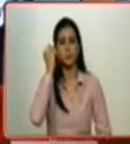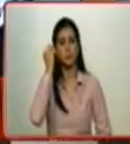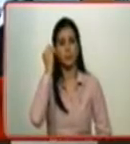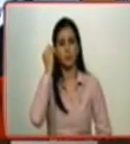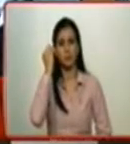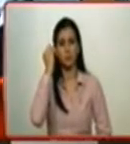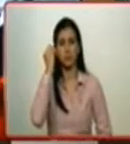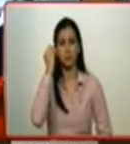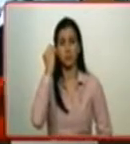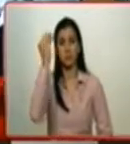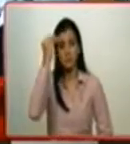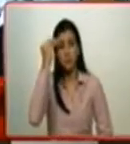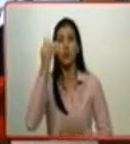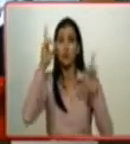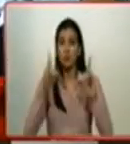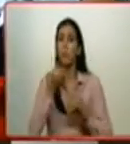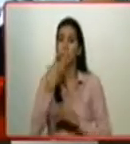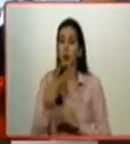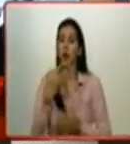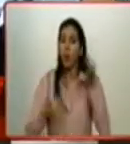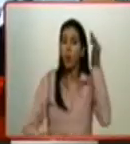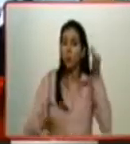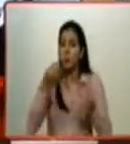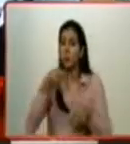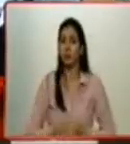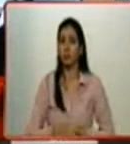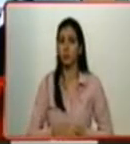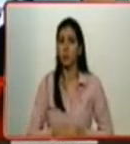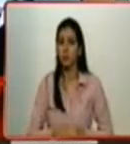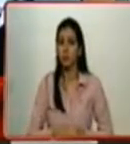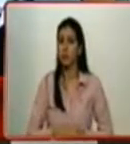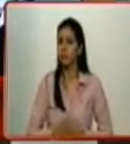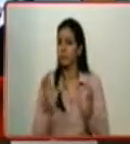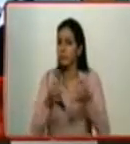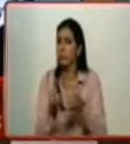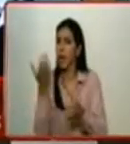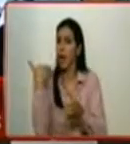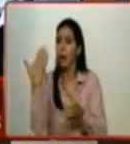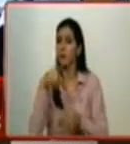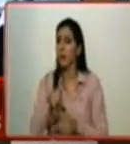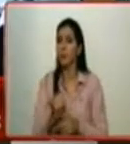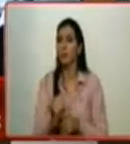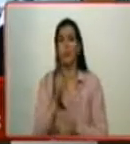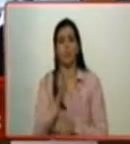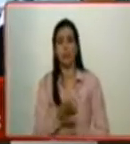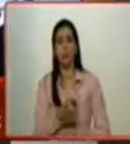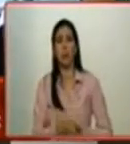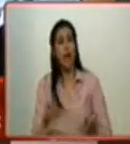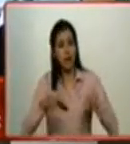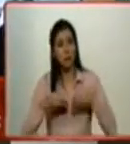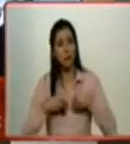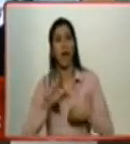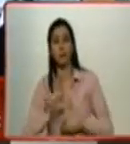que es una decisión en la cual se hace justicia a una representación que hace mucho tiempo debió haber sido asumida de